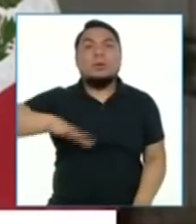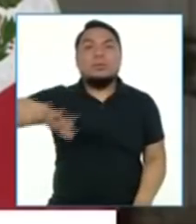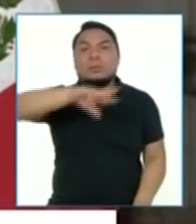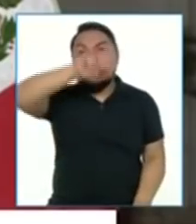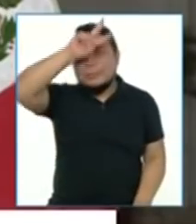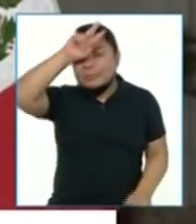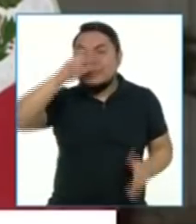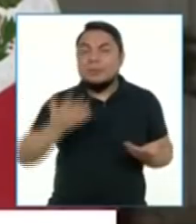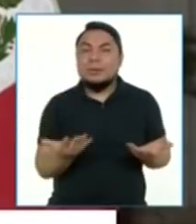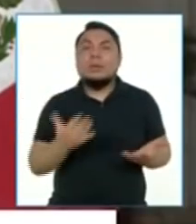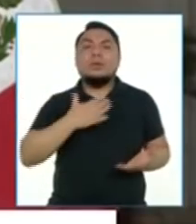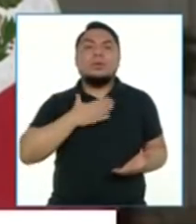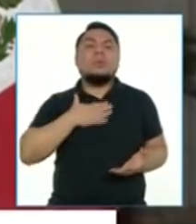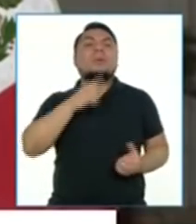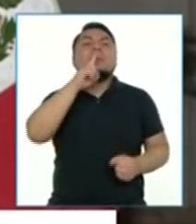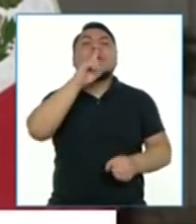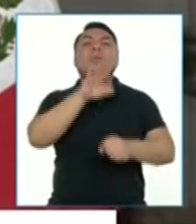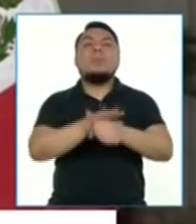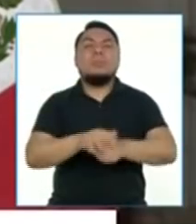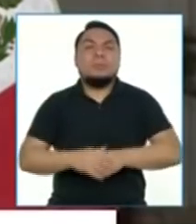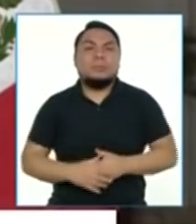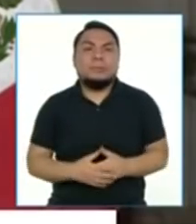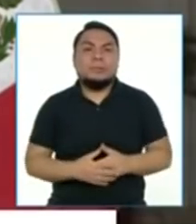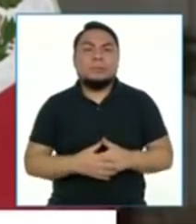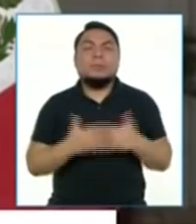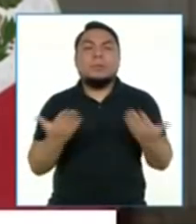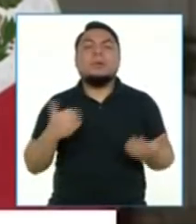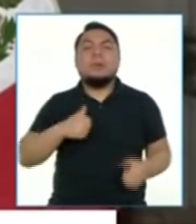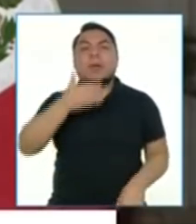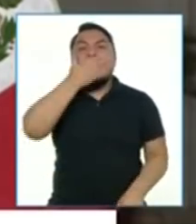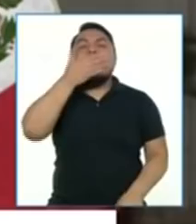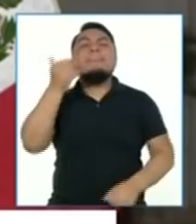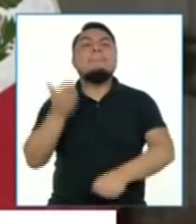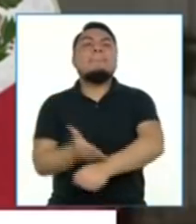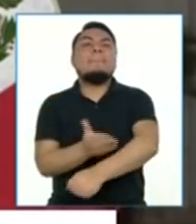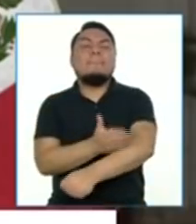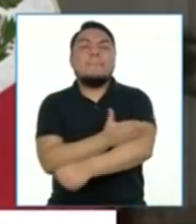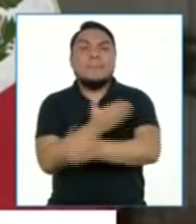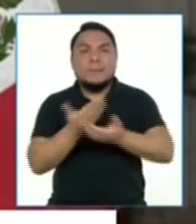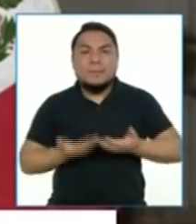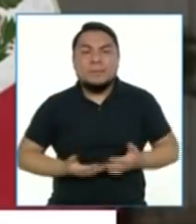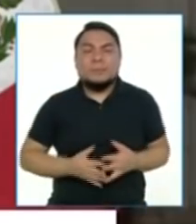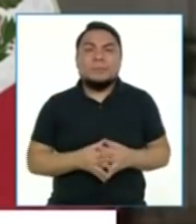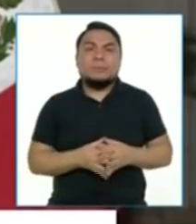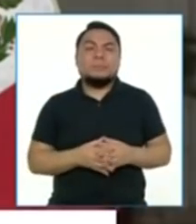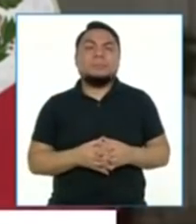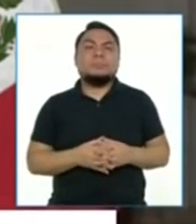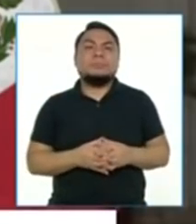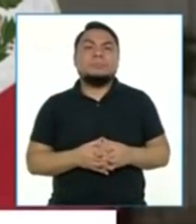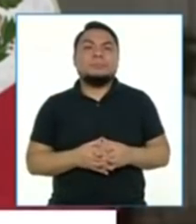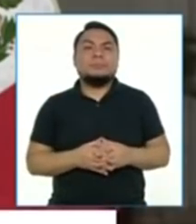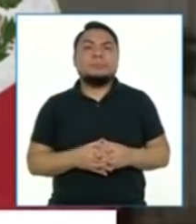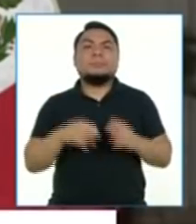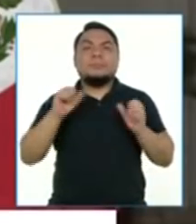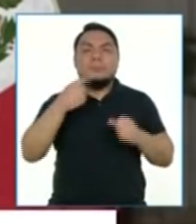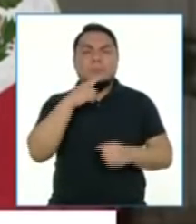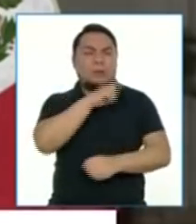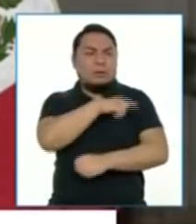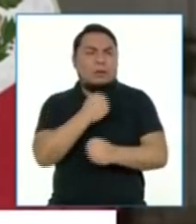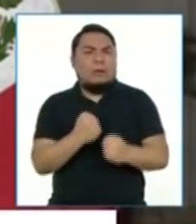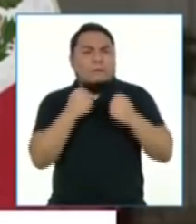perfil más bajo jeffrey en estos siguientes semanas o meses para ser complicado porque